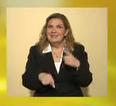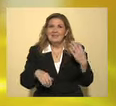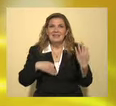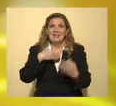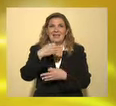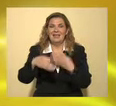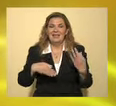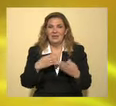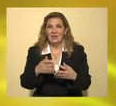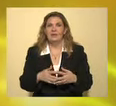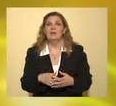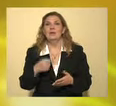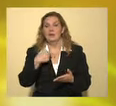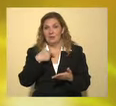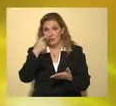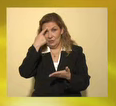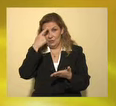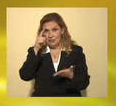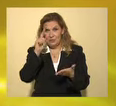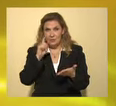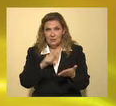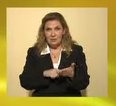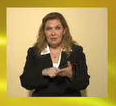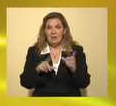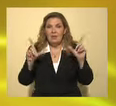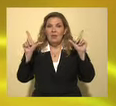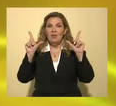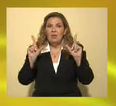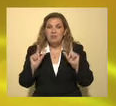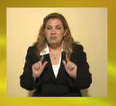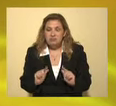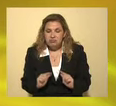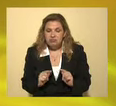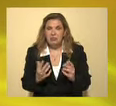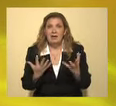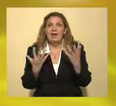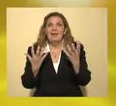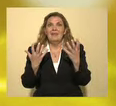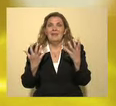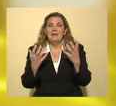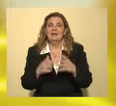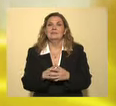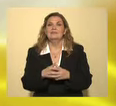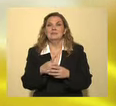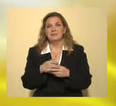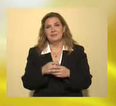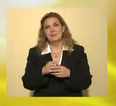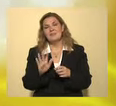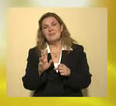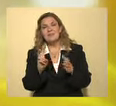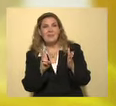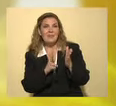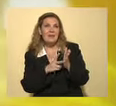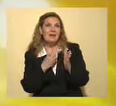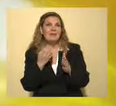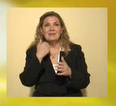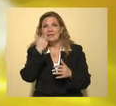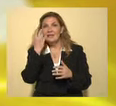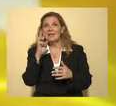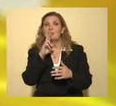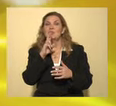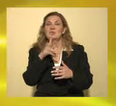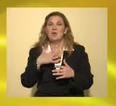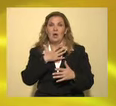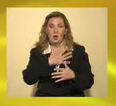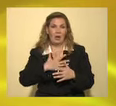erotismo. Y yo creo que también la sexualidad... Y baja el deseo. Exactamente. No hay que tomarla tan en serio porque así de es. Repente nos pesa demasiado. Exacto. Queremos ser los mejores